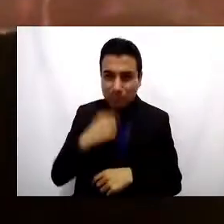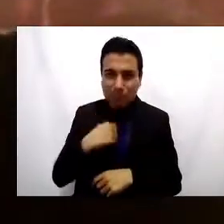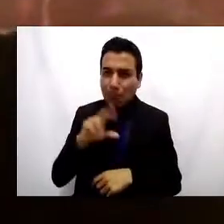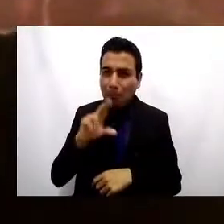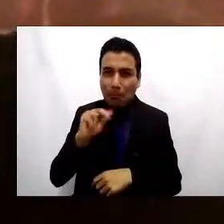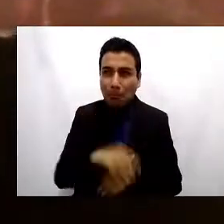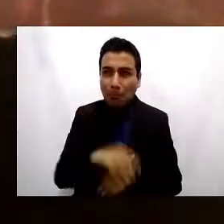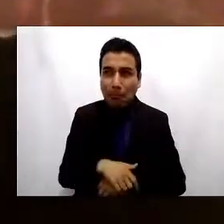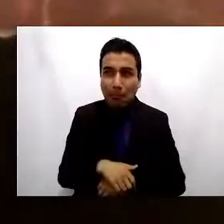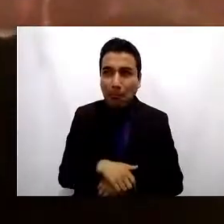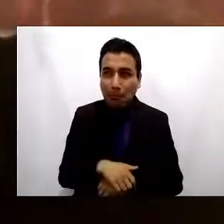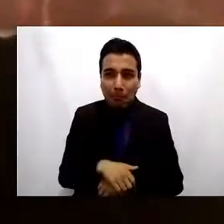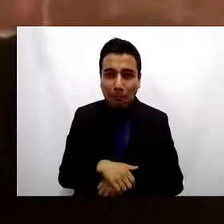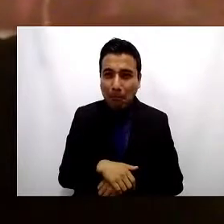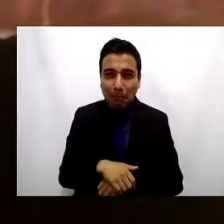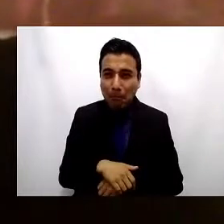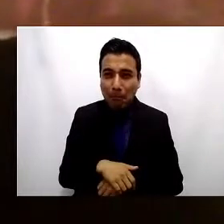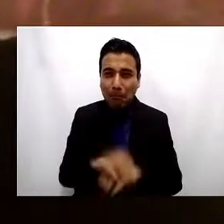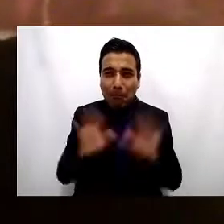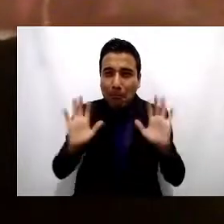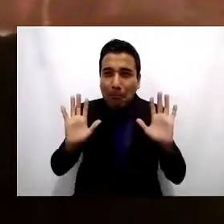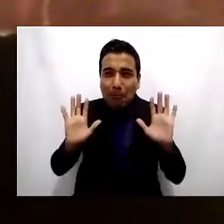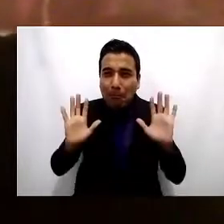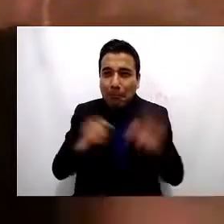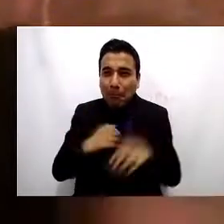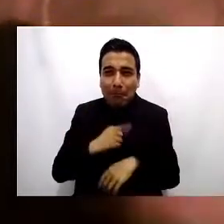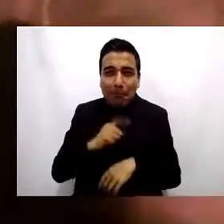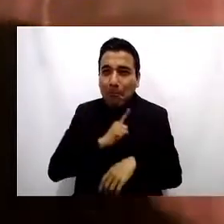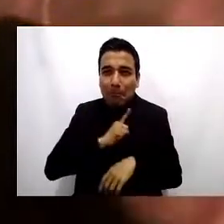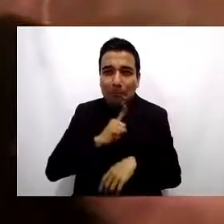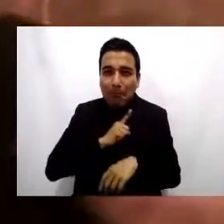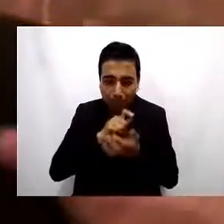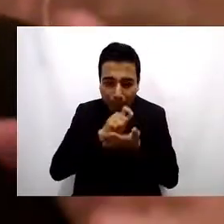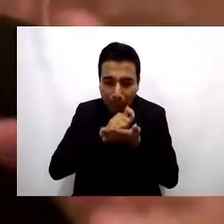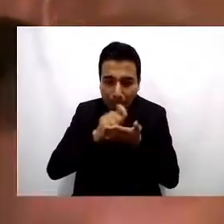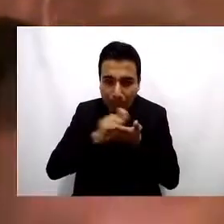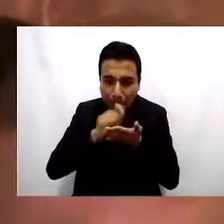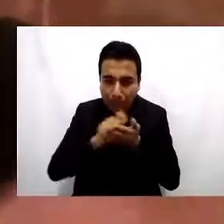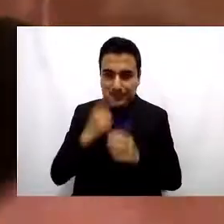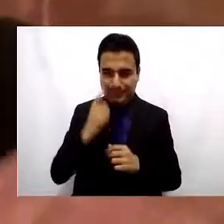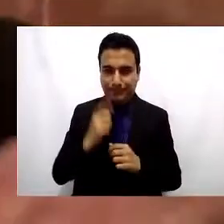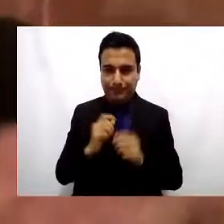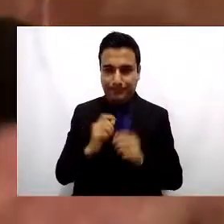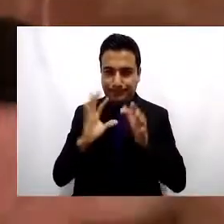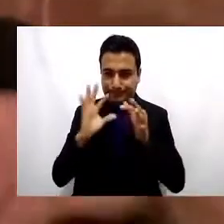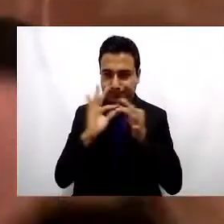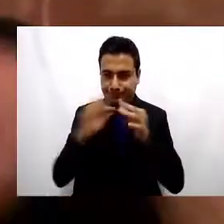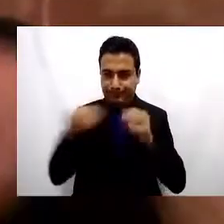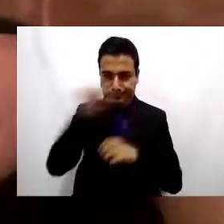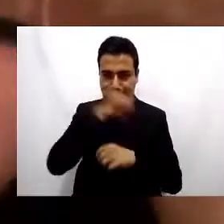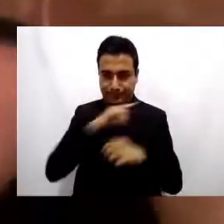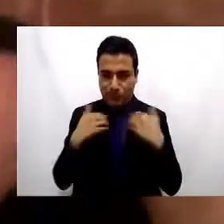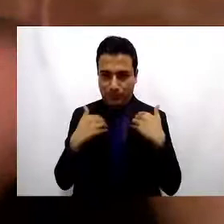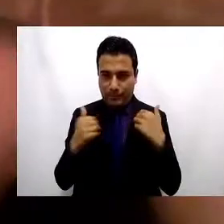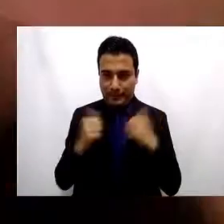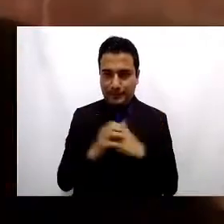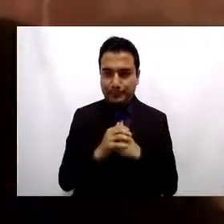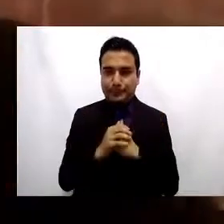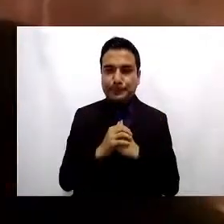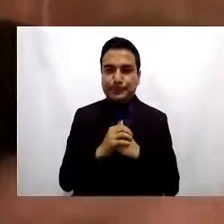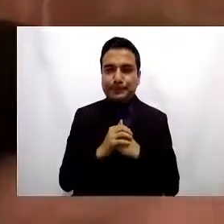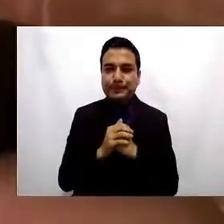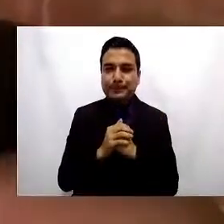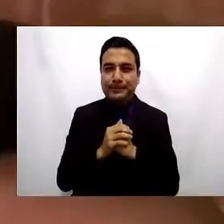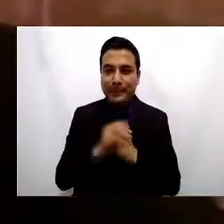Todo apareció en la propia escritura. Para que se entienda, voy a hacer una especie de rewind, voy